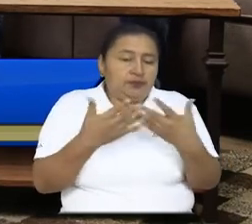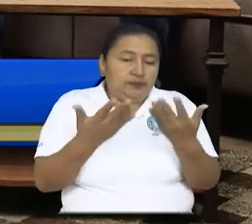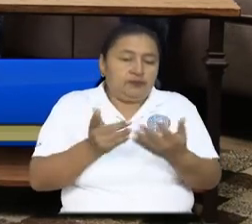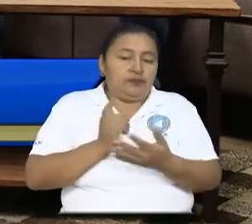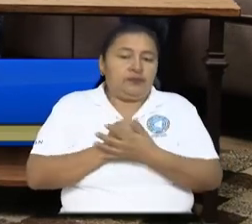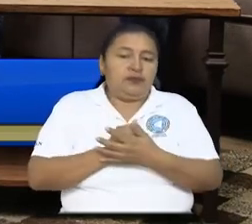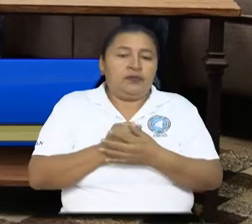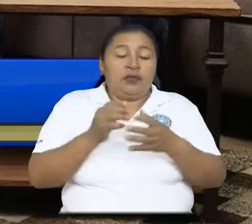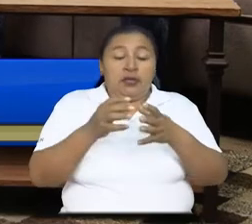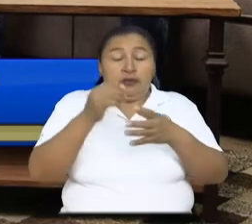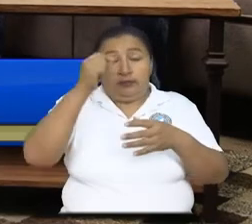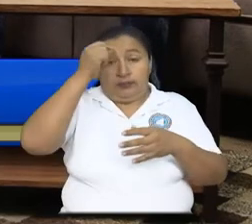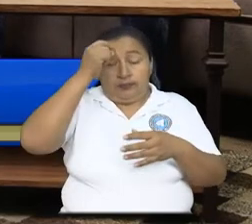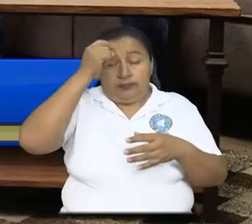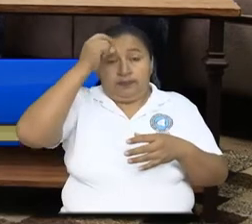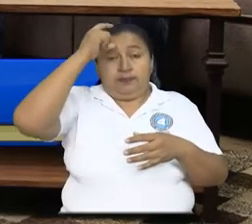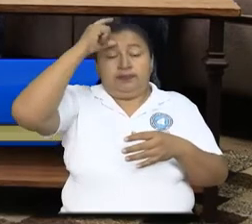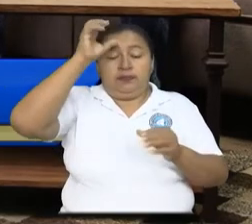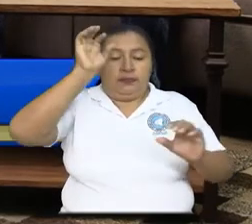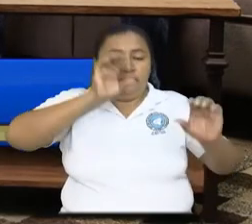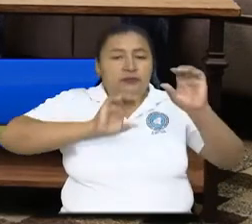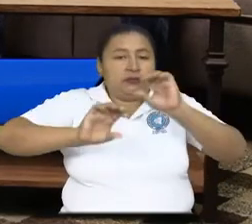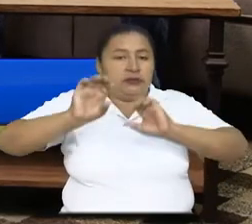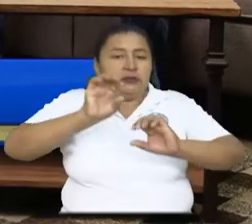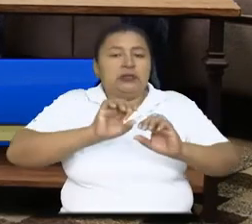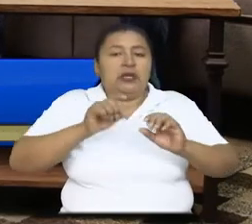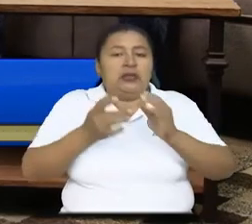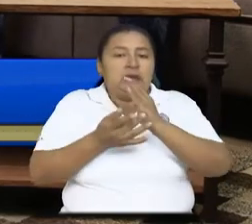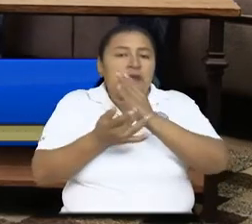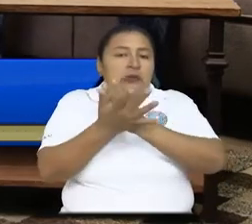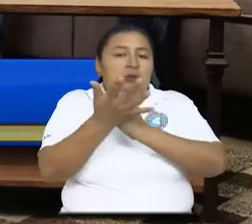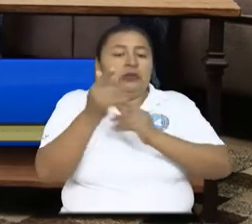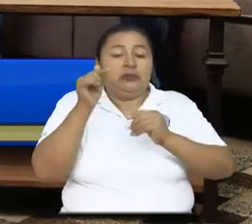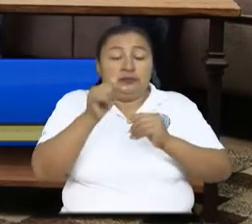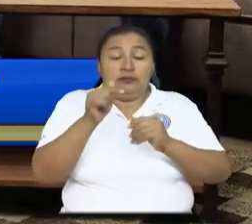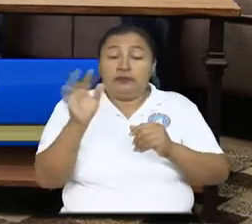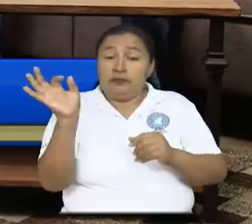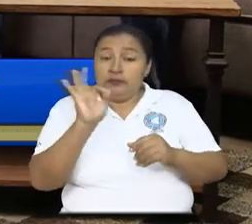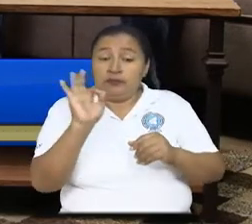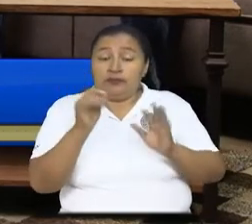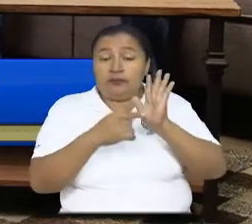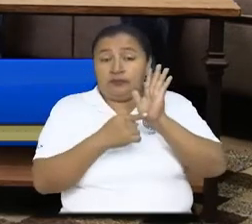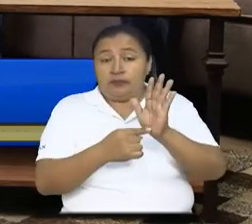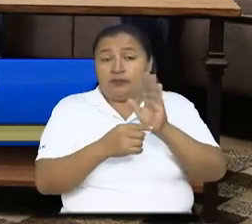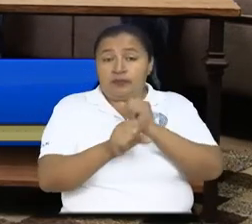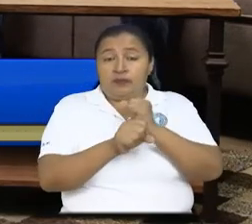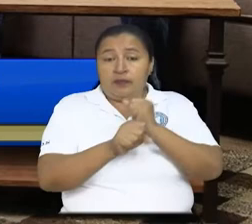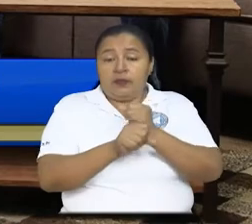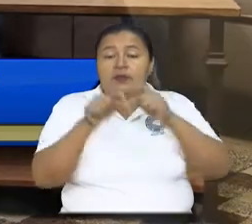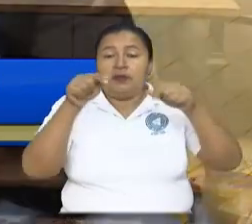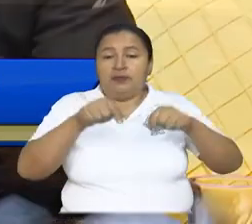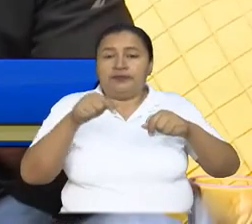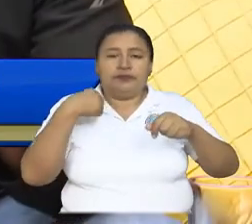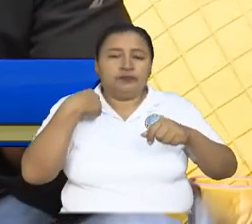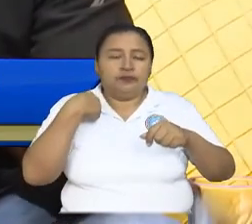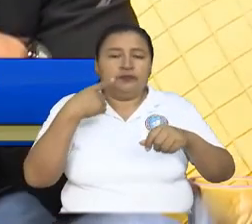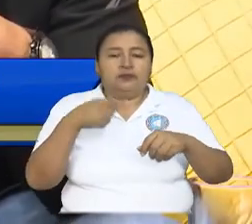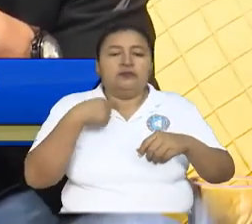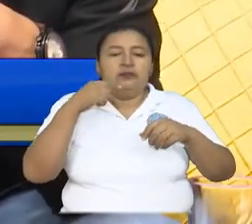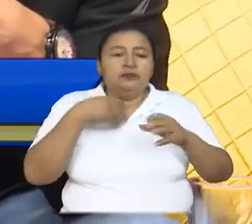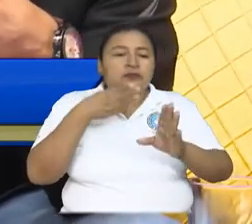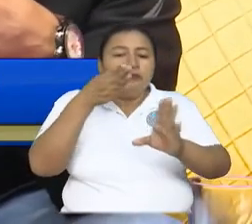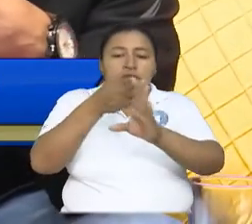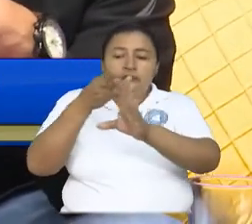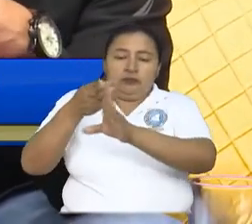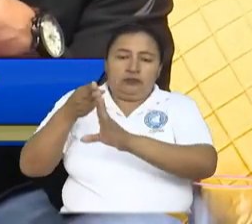crecer en conocimiento ciencia y tecnología dentro del modelo que tenemos nosotros siempre de presencia directa